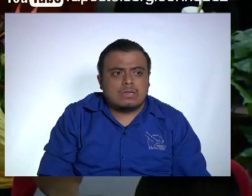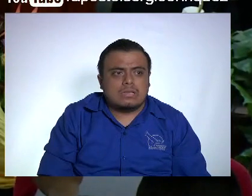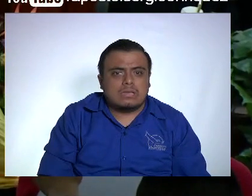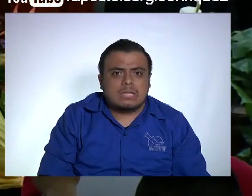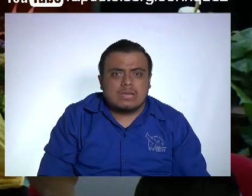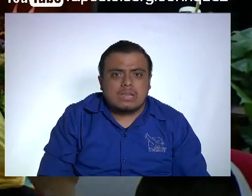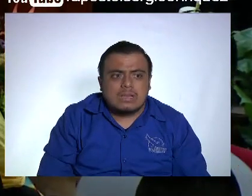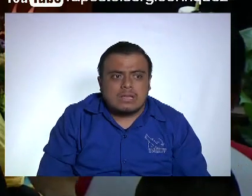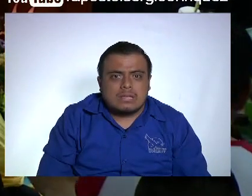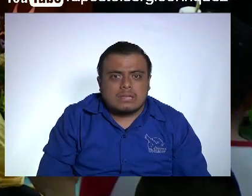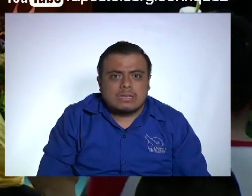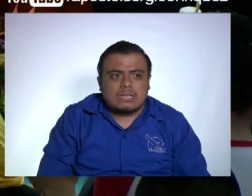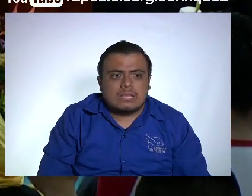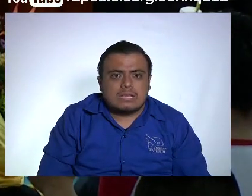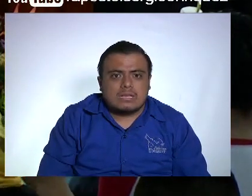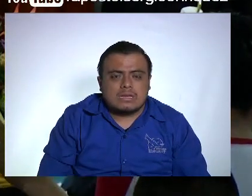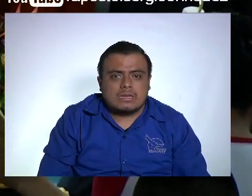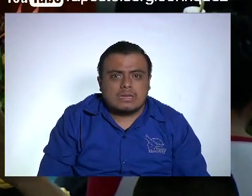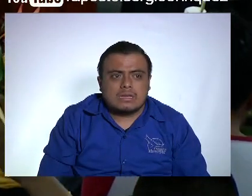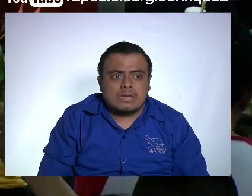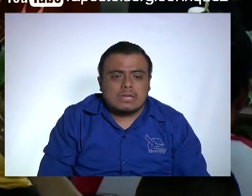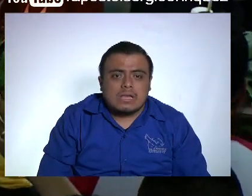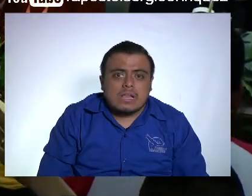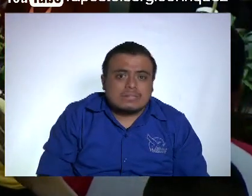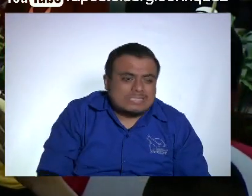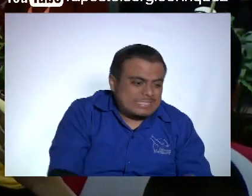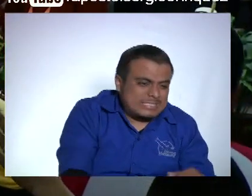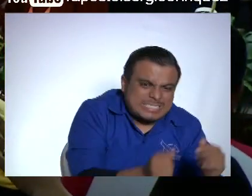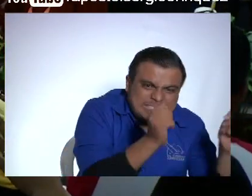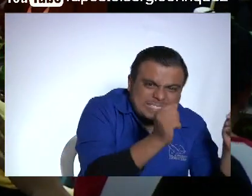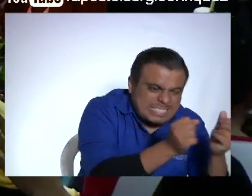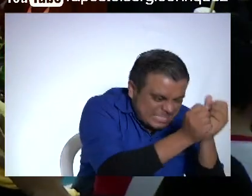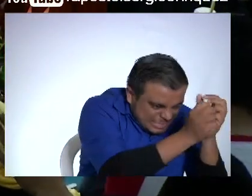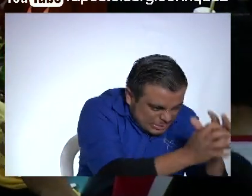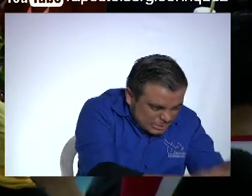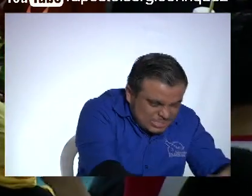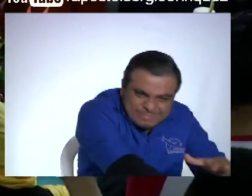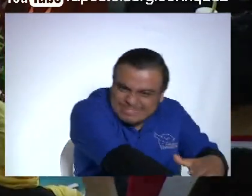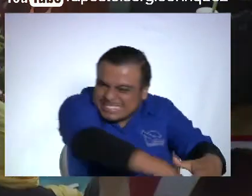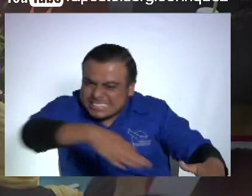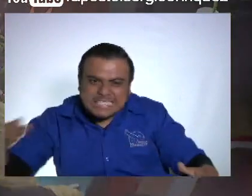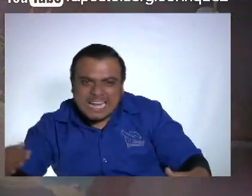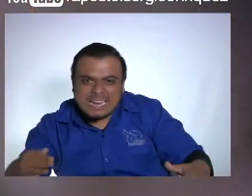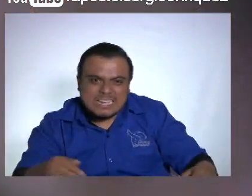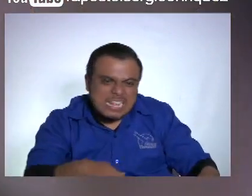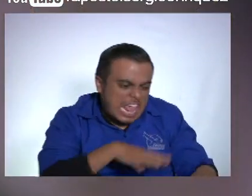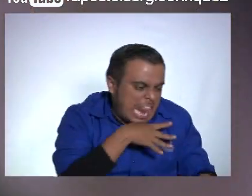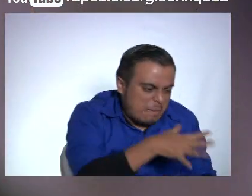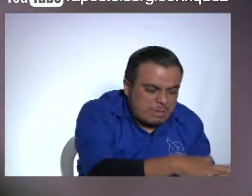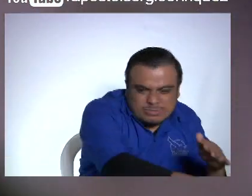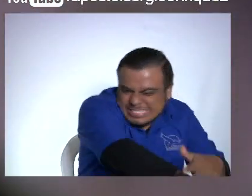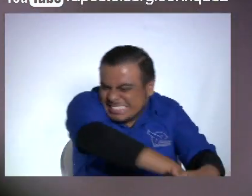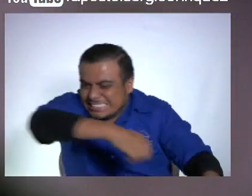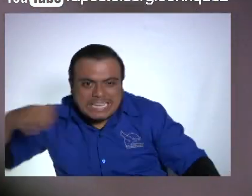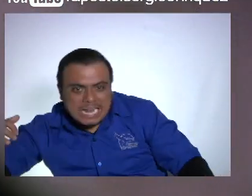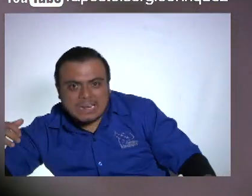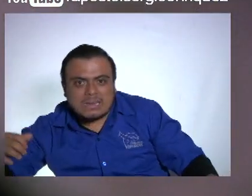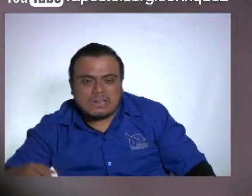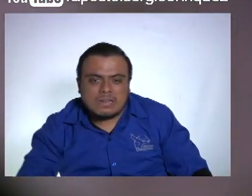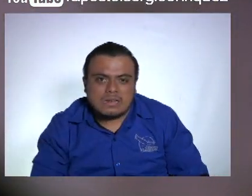Sal fuera de donde te encuentras. Sal fuera de esa amargura. Sal fuera de esa tristeza.